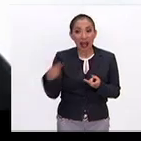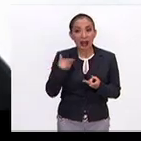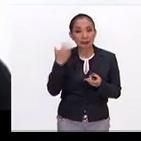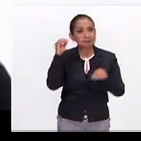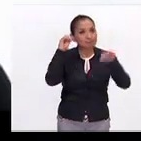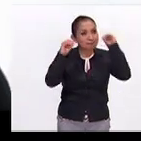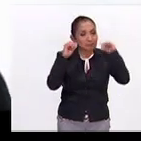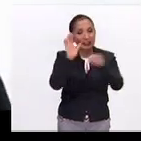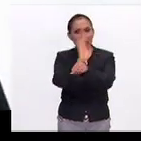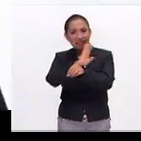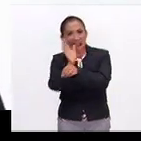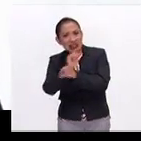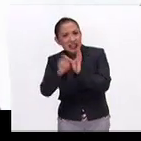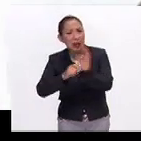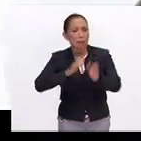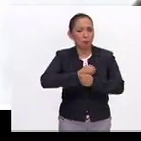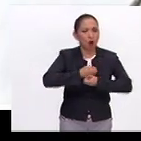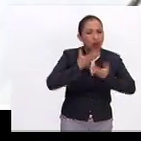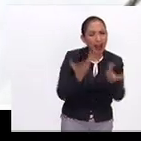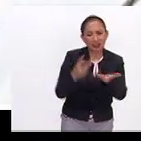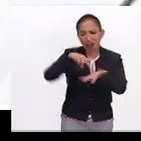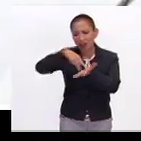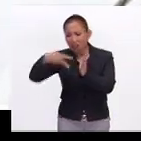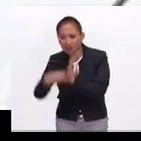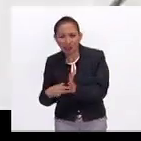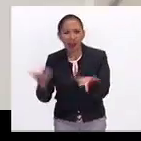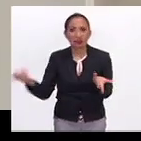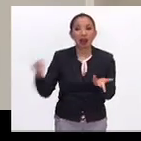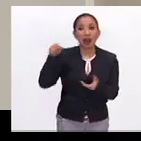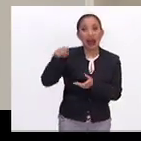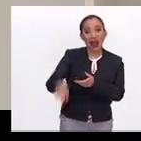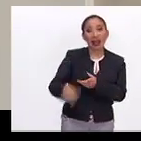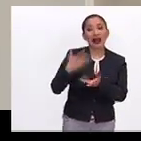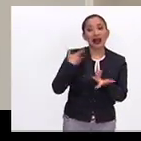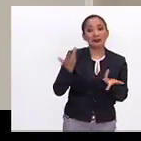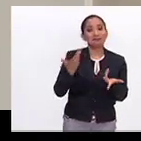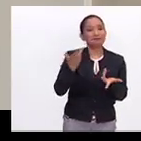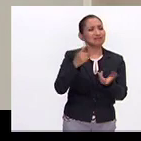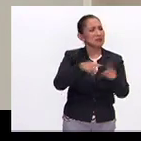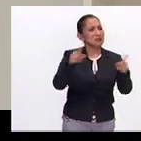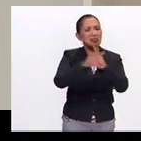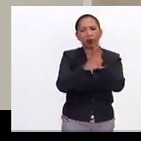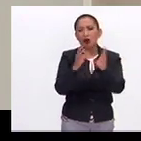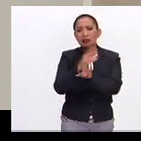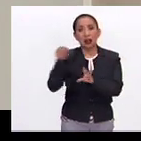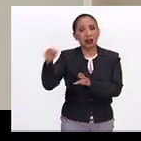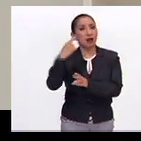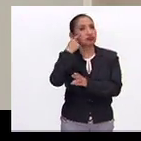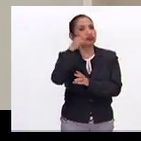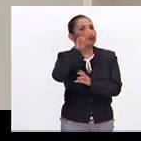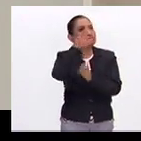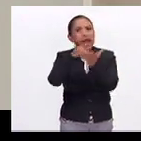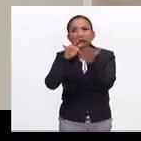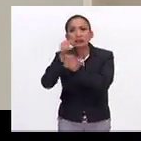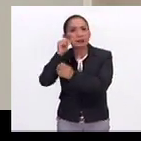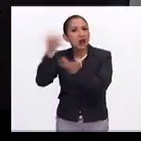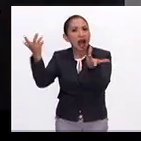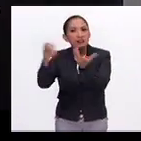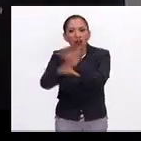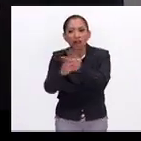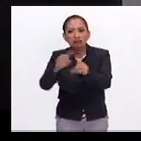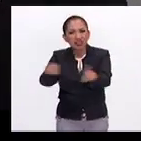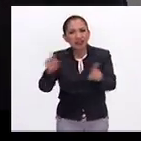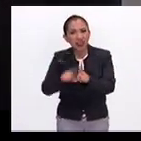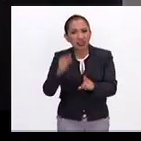videoasta, es cineasta, poeta, arquitecto, diseñó el Nido de Pekín, artista visual, pero ante todo y siempre es un